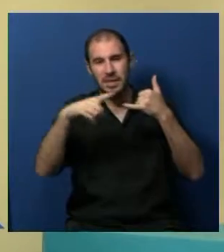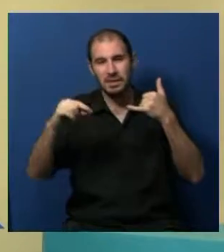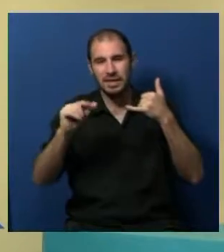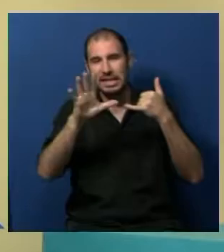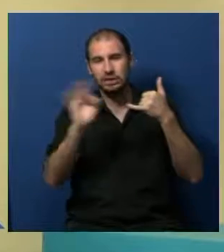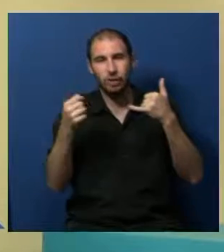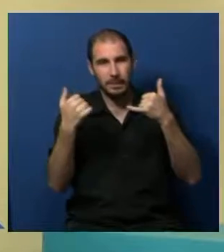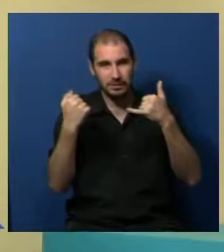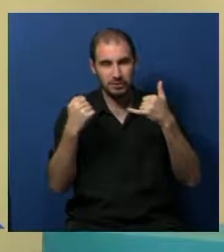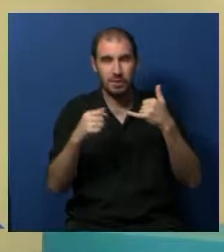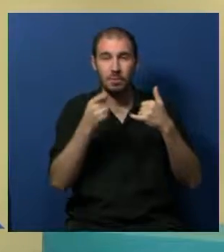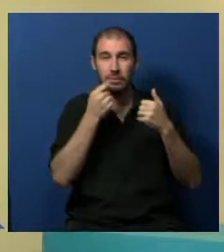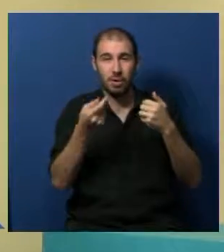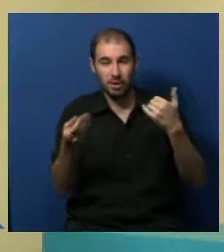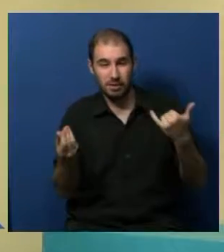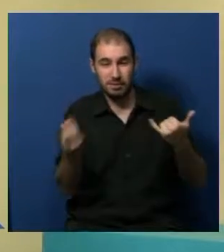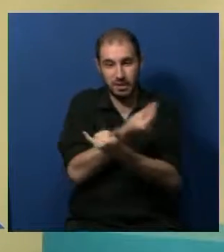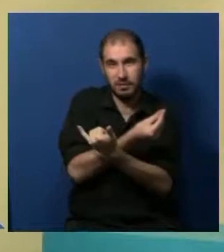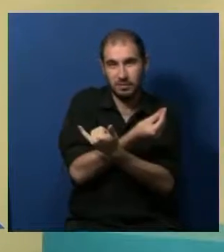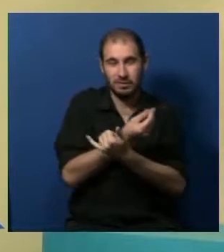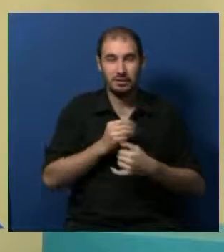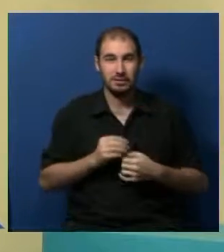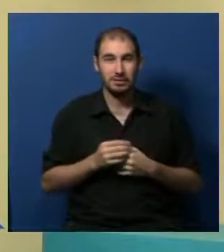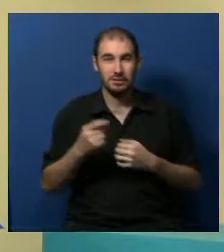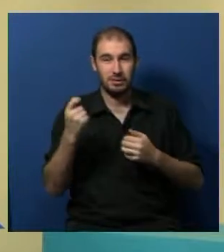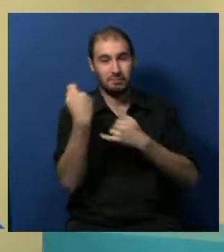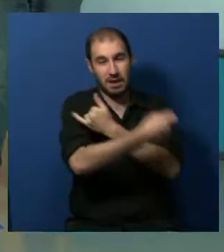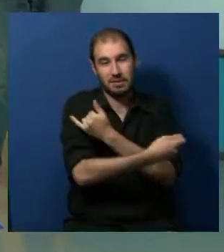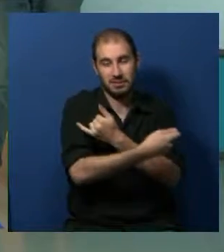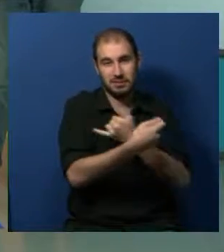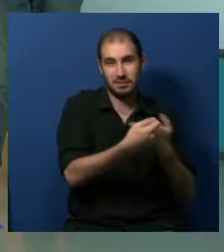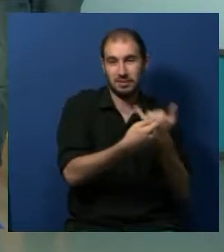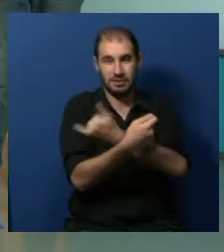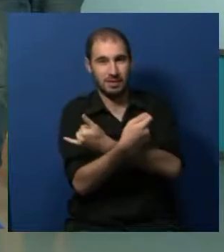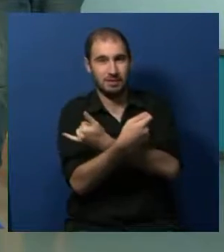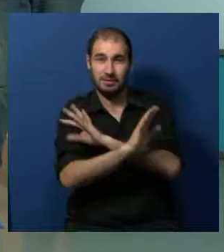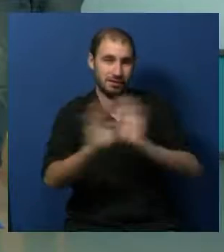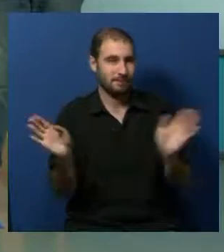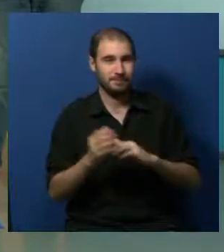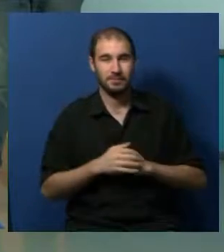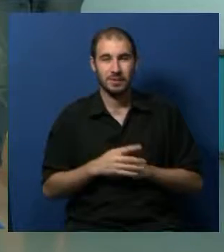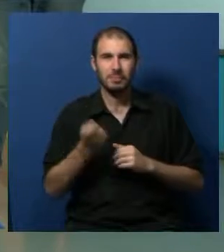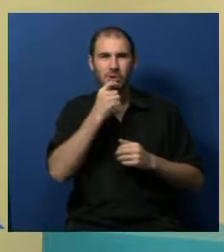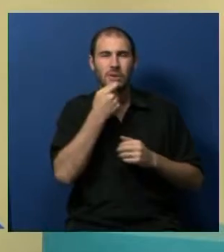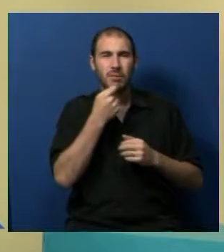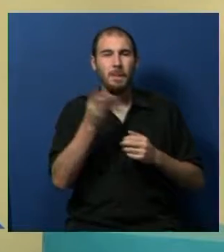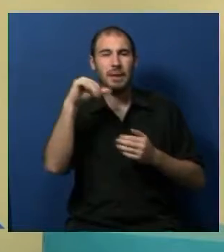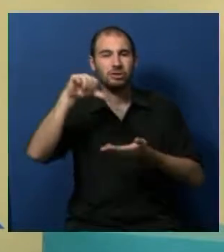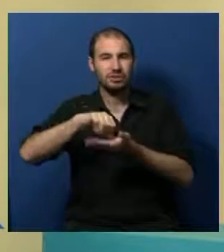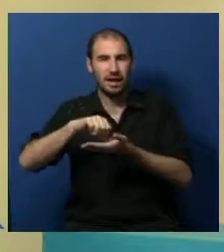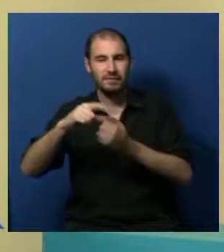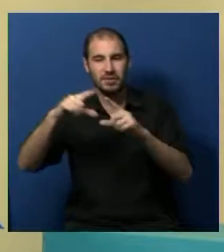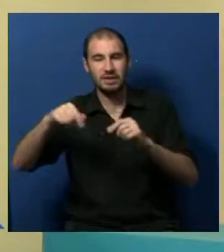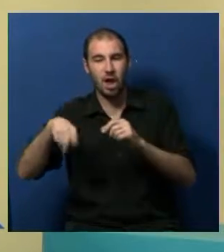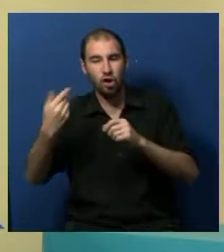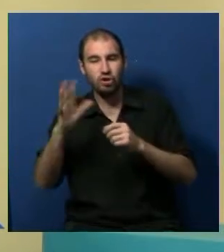500 pesos, ¿no? Claro. Si yo quiero cambiar ese billete por ese teléfono, yo entrego mi billete, me das el teléfono y listo. Ahora, ¿qué pasa si el Banco Central crea otro